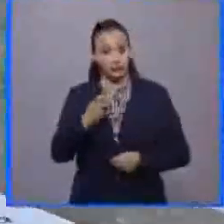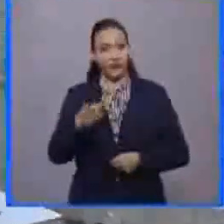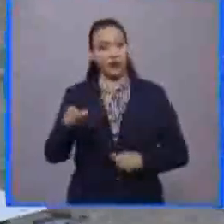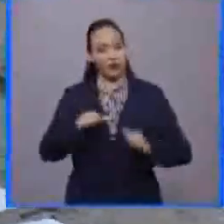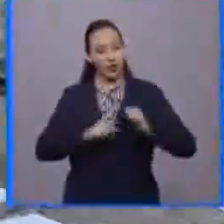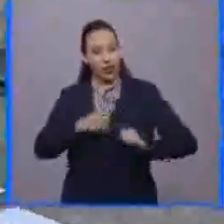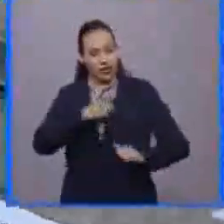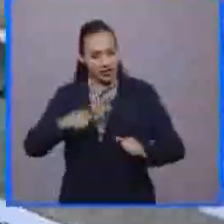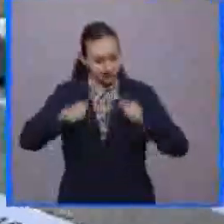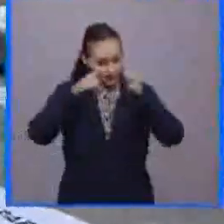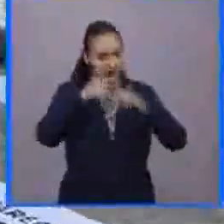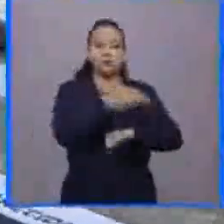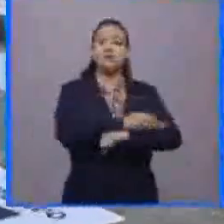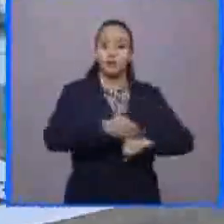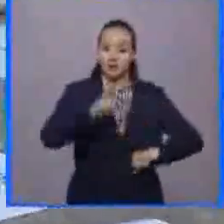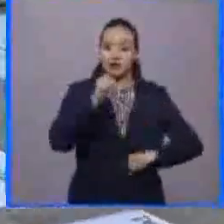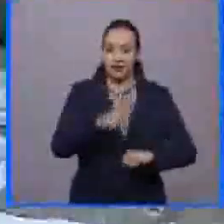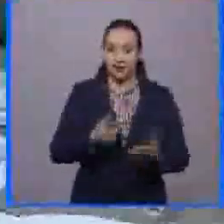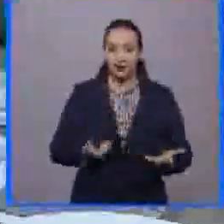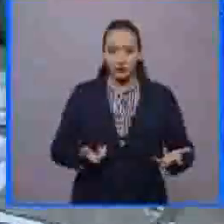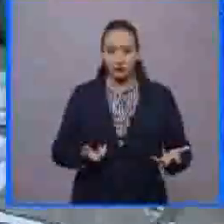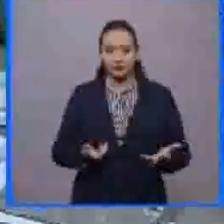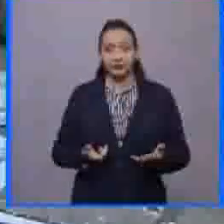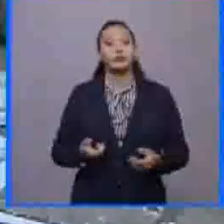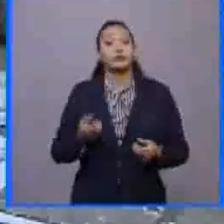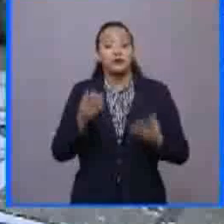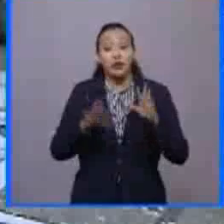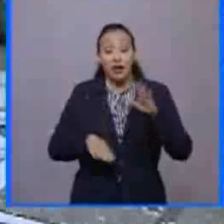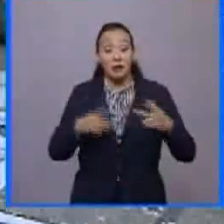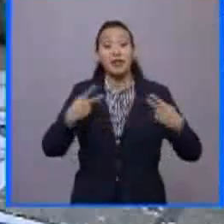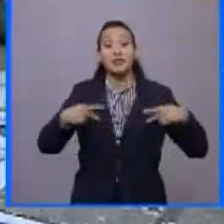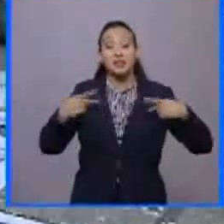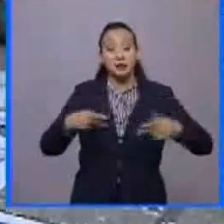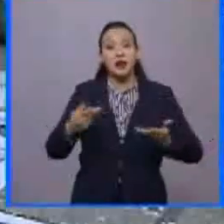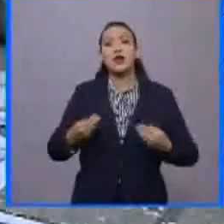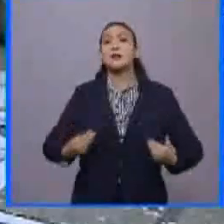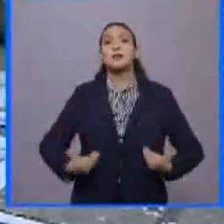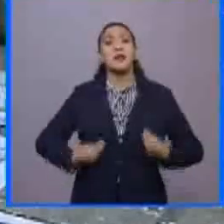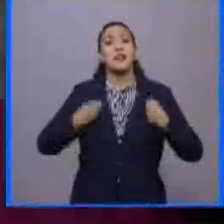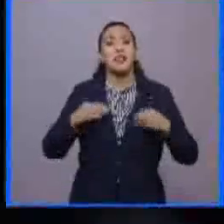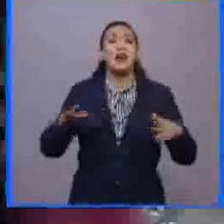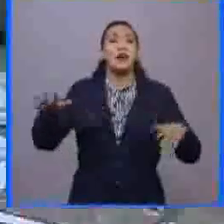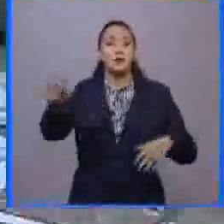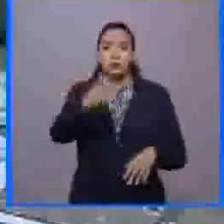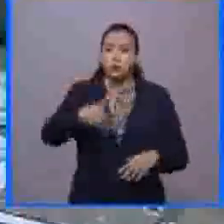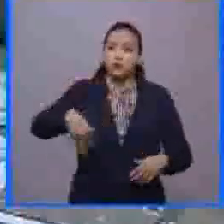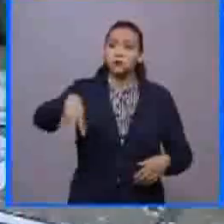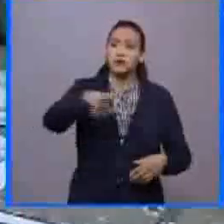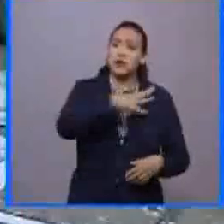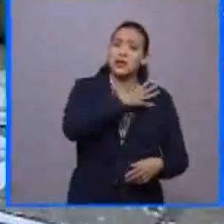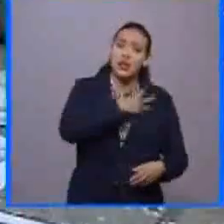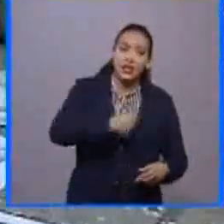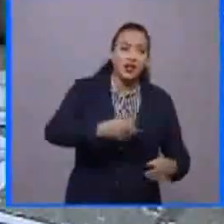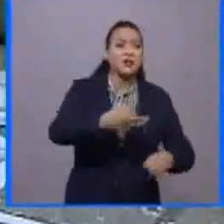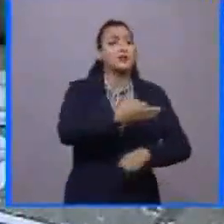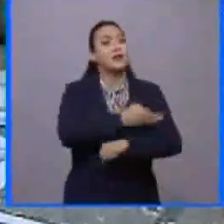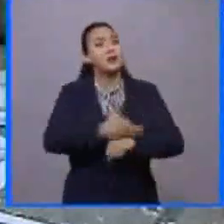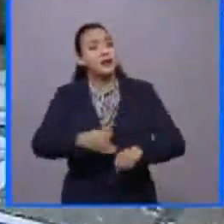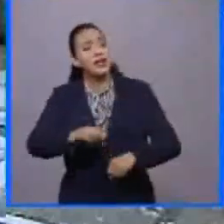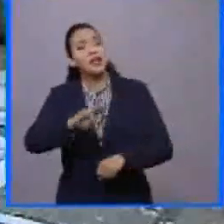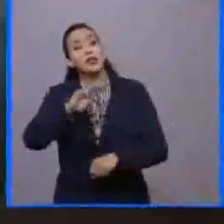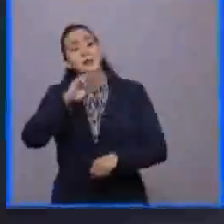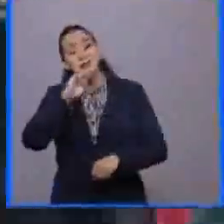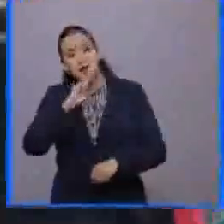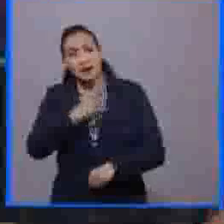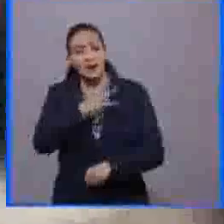quehacer institucional, lo que las orilla a dedicar su vida a la búsqueda e investigación del paradero de sus seres queridos,